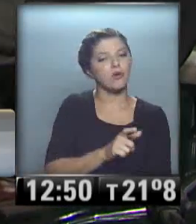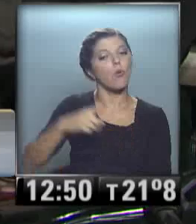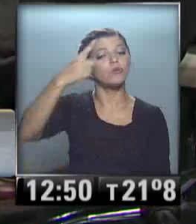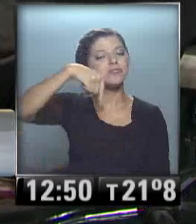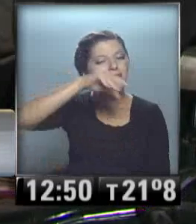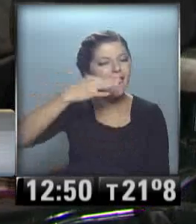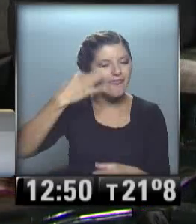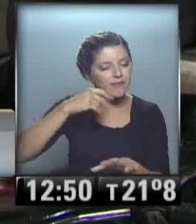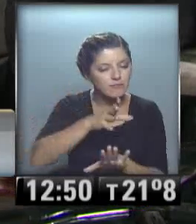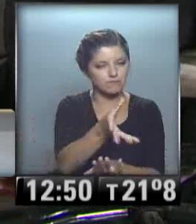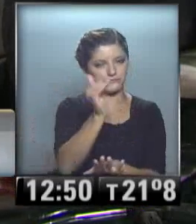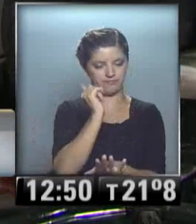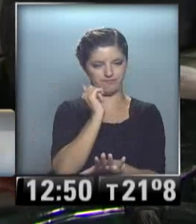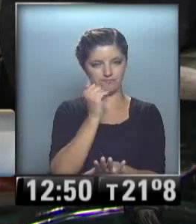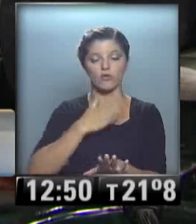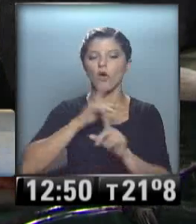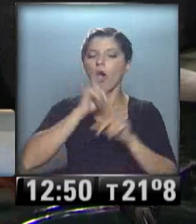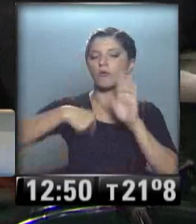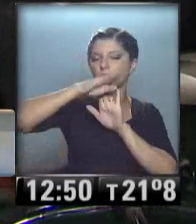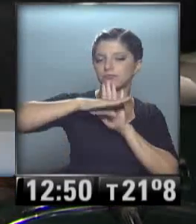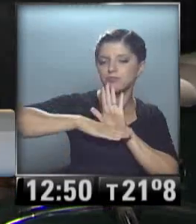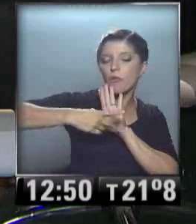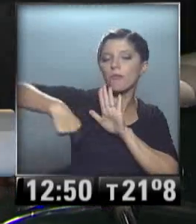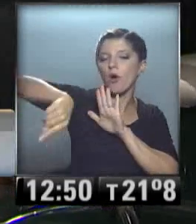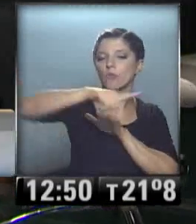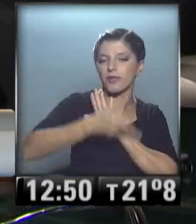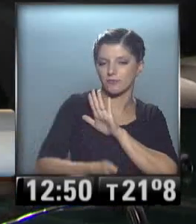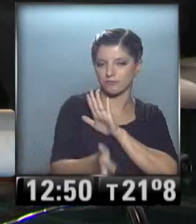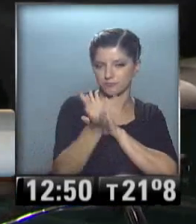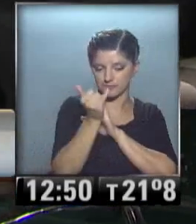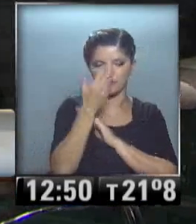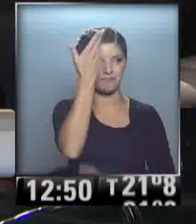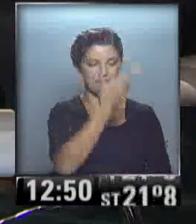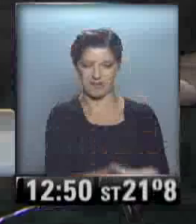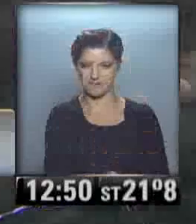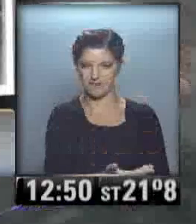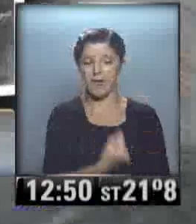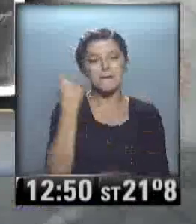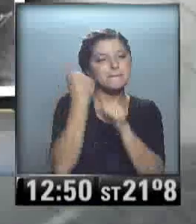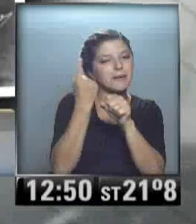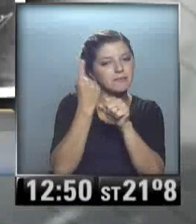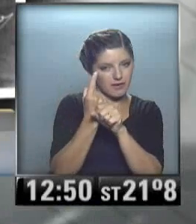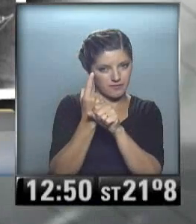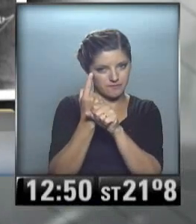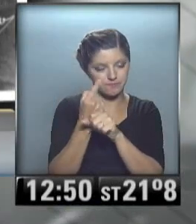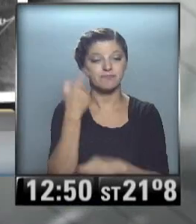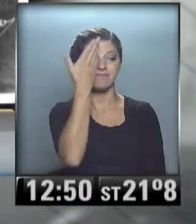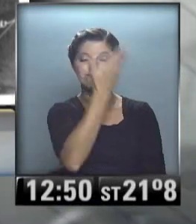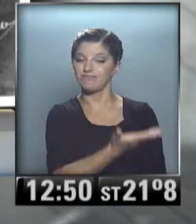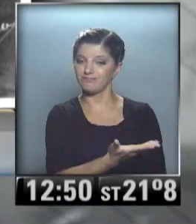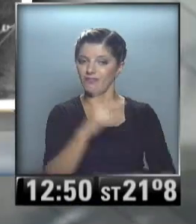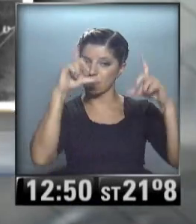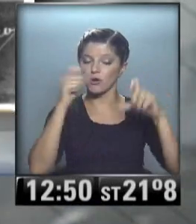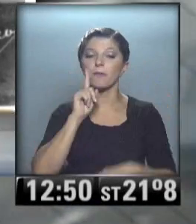que decir de quién se trata. Les vamos a ir dando algunas pistas para que traten de dilucidarlo. Aquí está, primer dato de la incógnita de hoy. Nuestro personaje